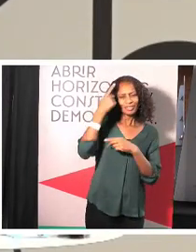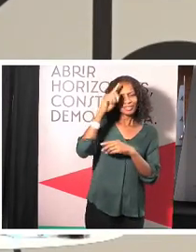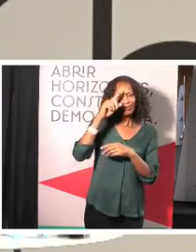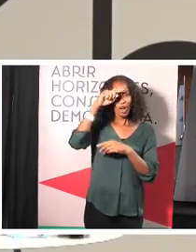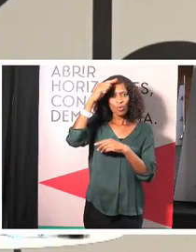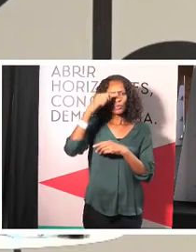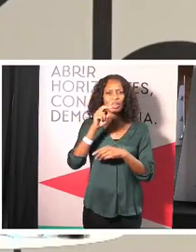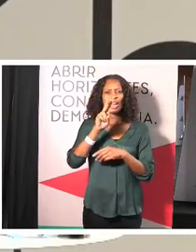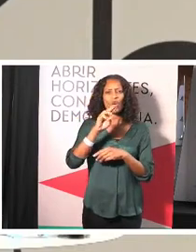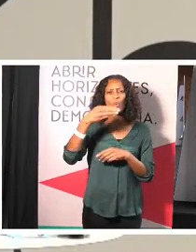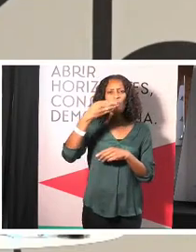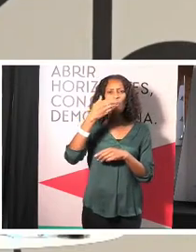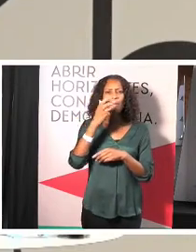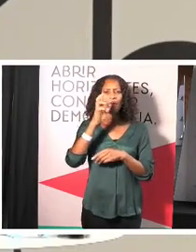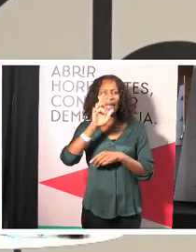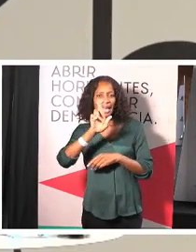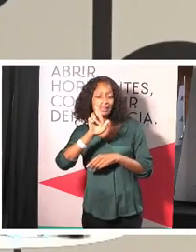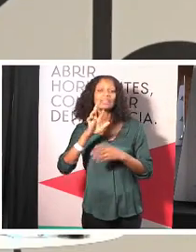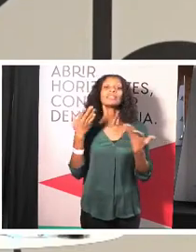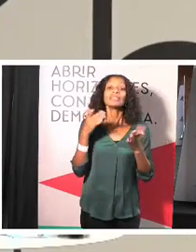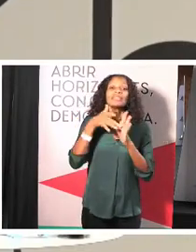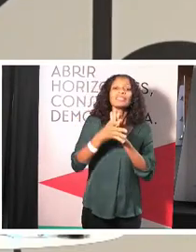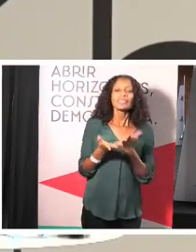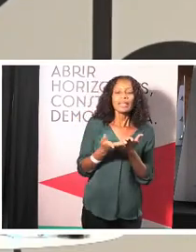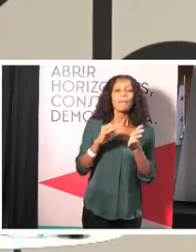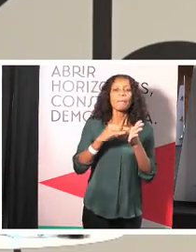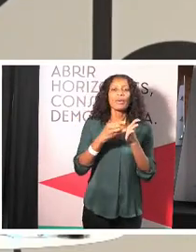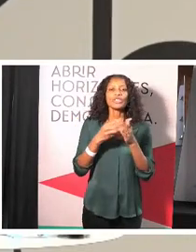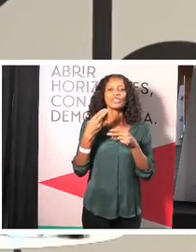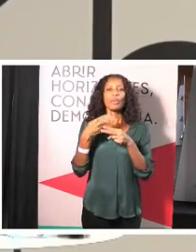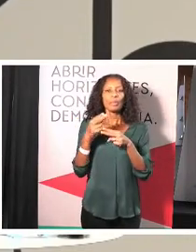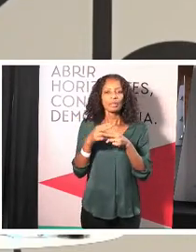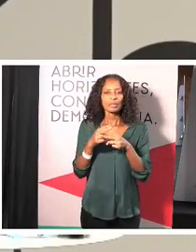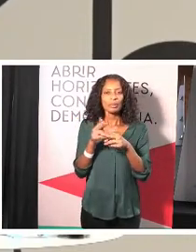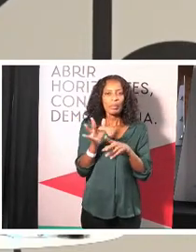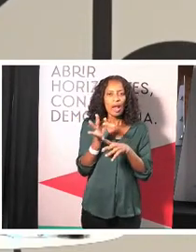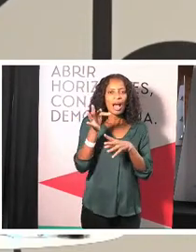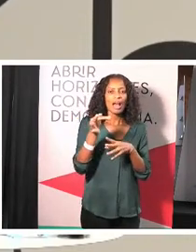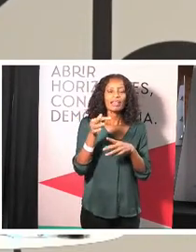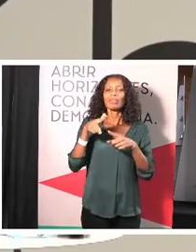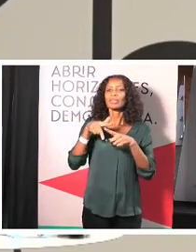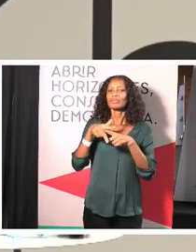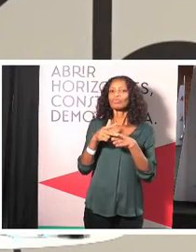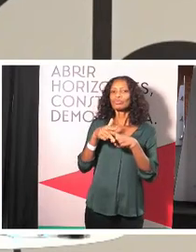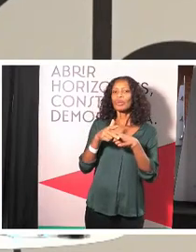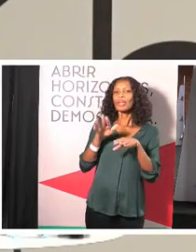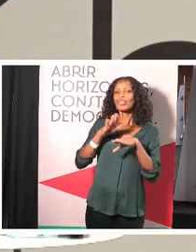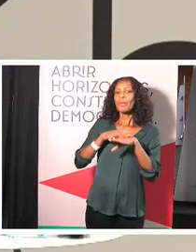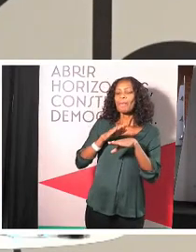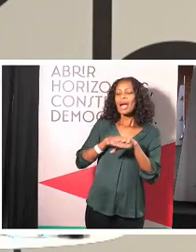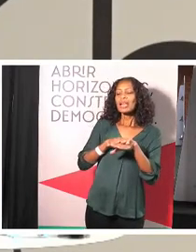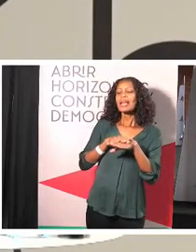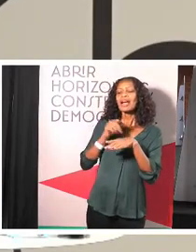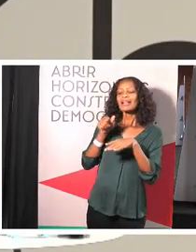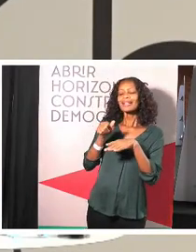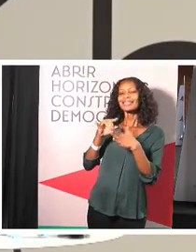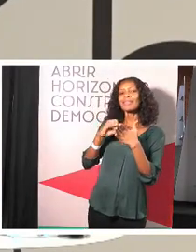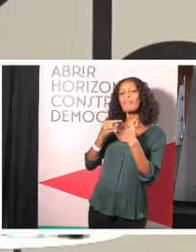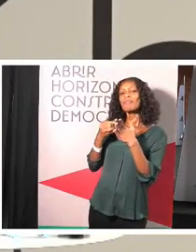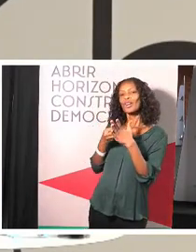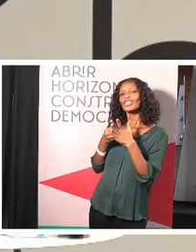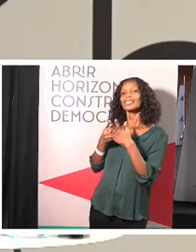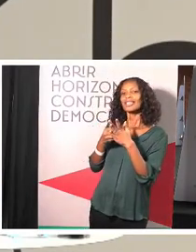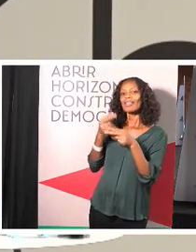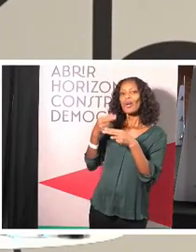un proyecto político, es básicamente un instrumento para al objeto de ese proyecto político de